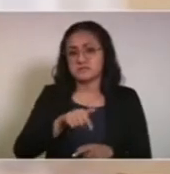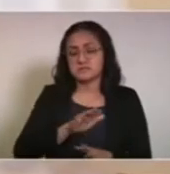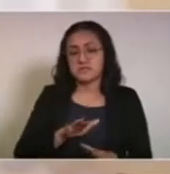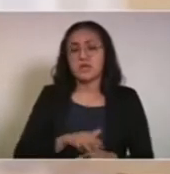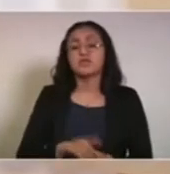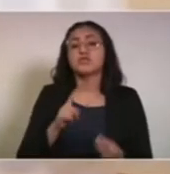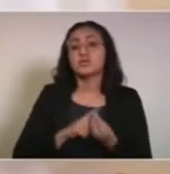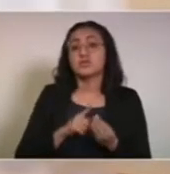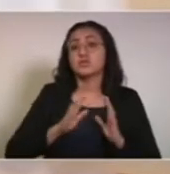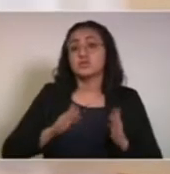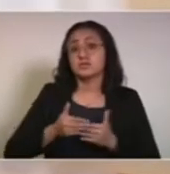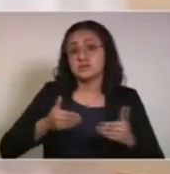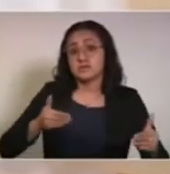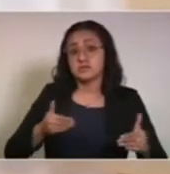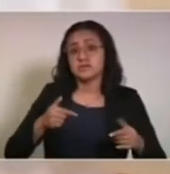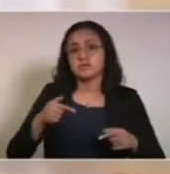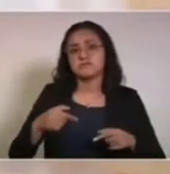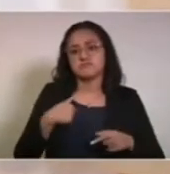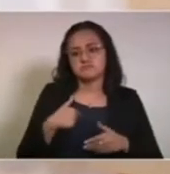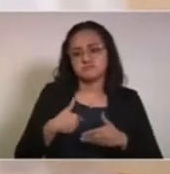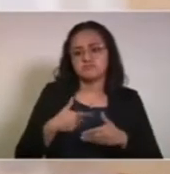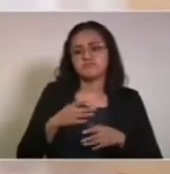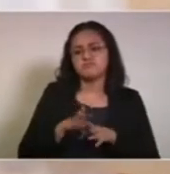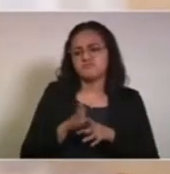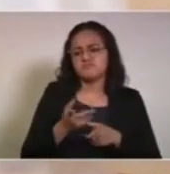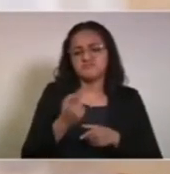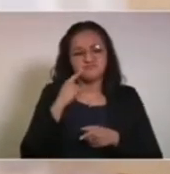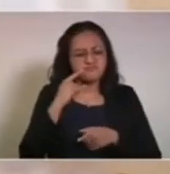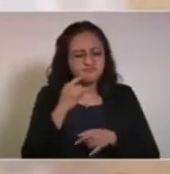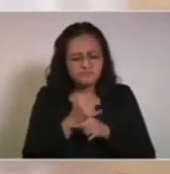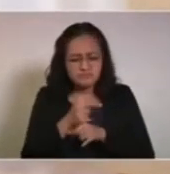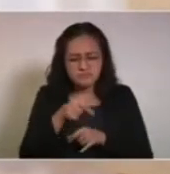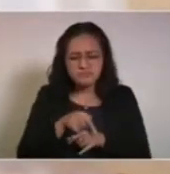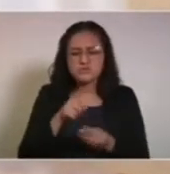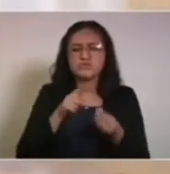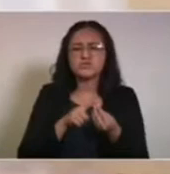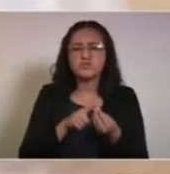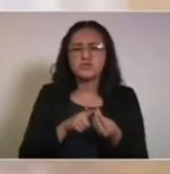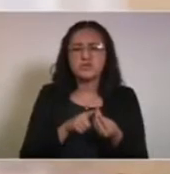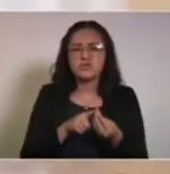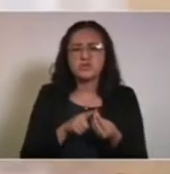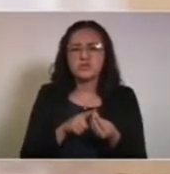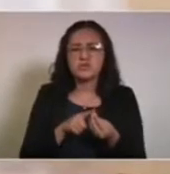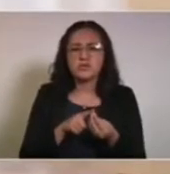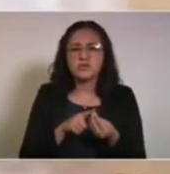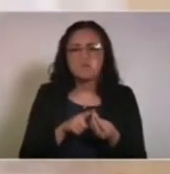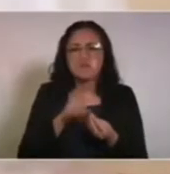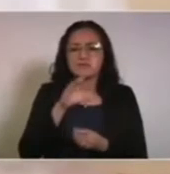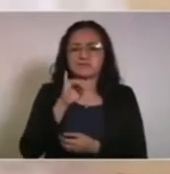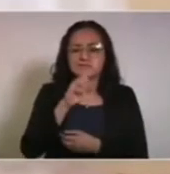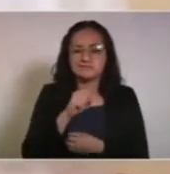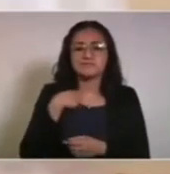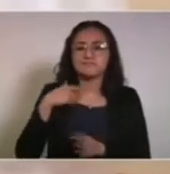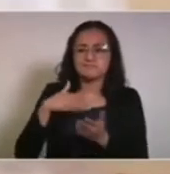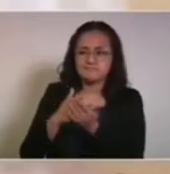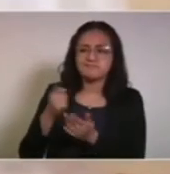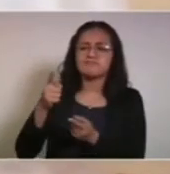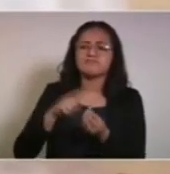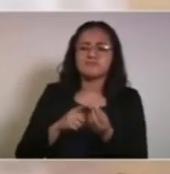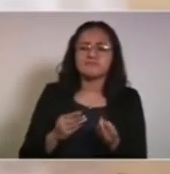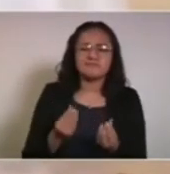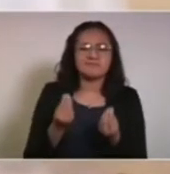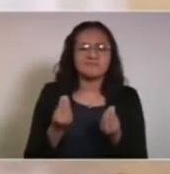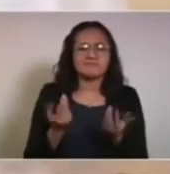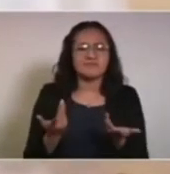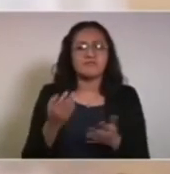en donde ya tenemos planteado un litigio es en el caso de el cis nos